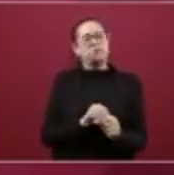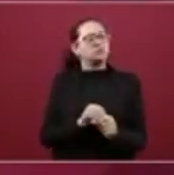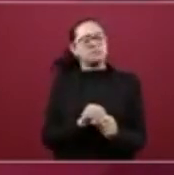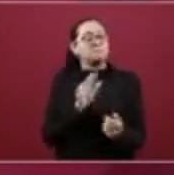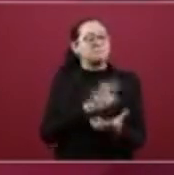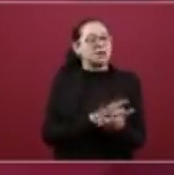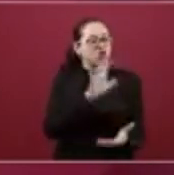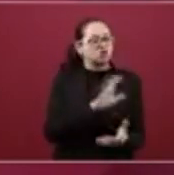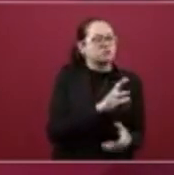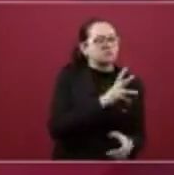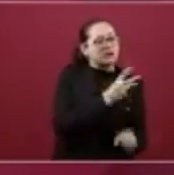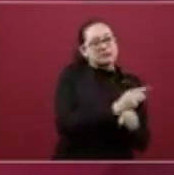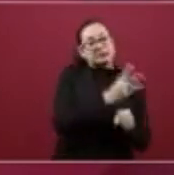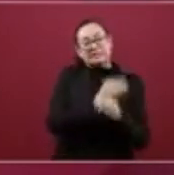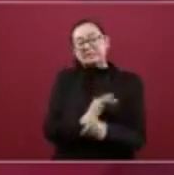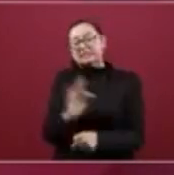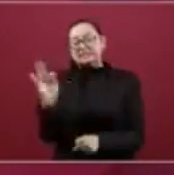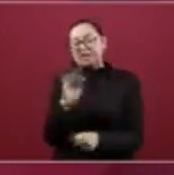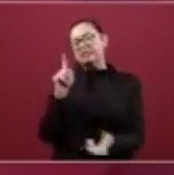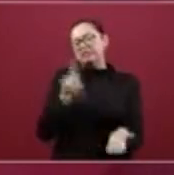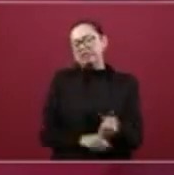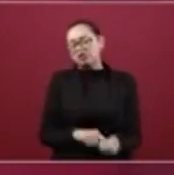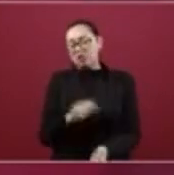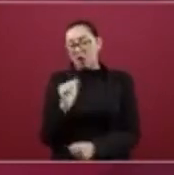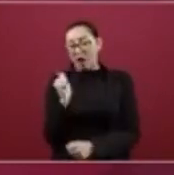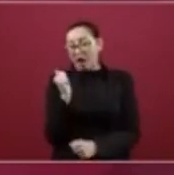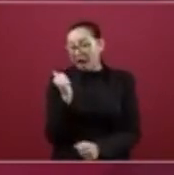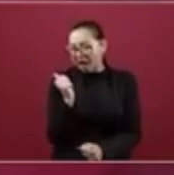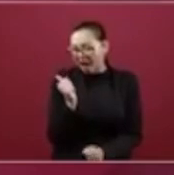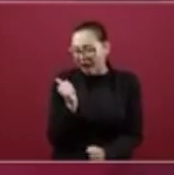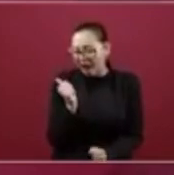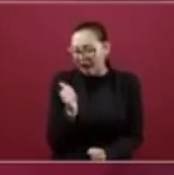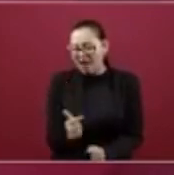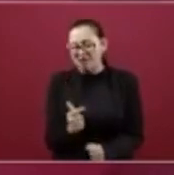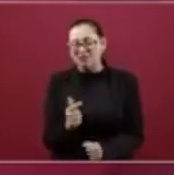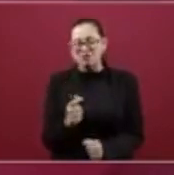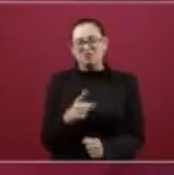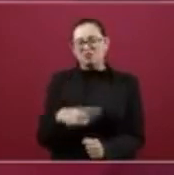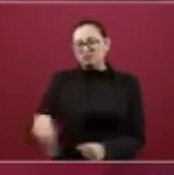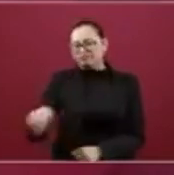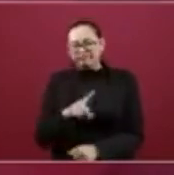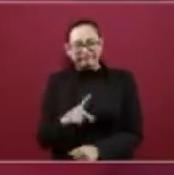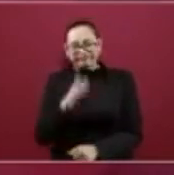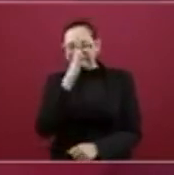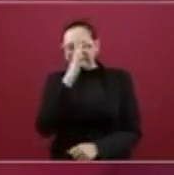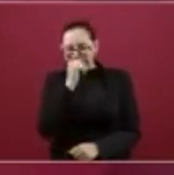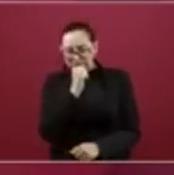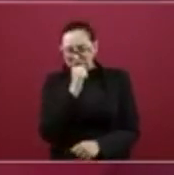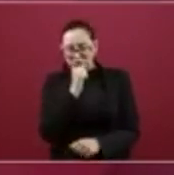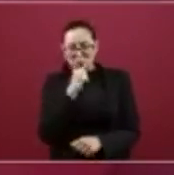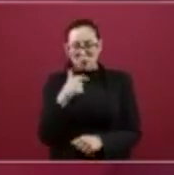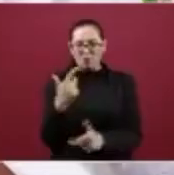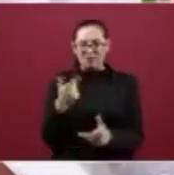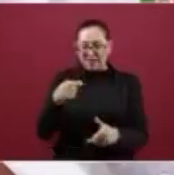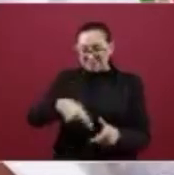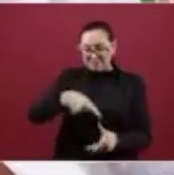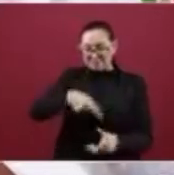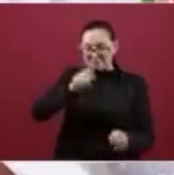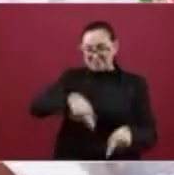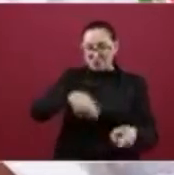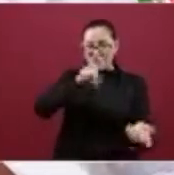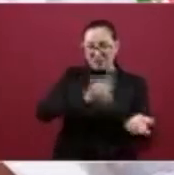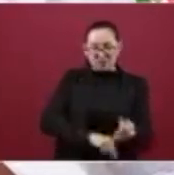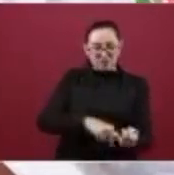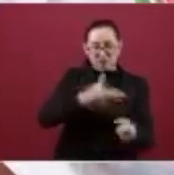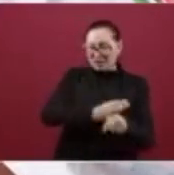si hubiera algún equipo que no se pueda llevar el trabajo en los propios talleres, pues se